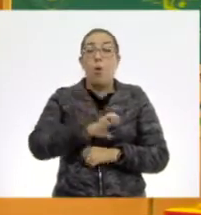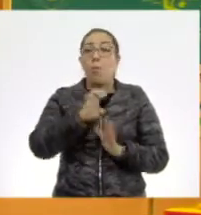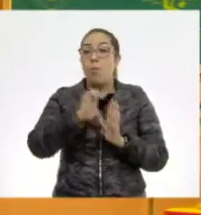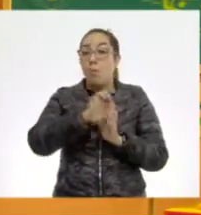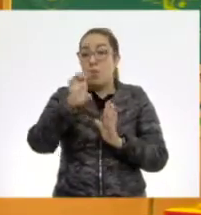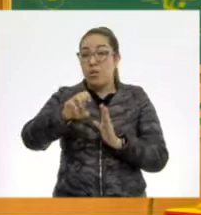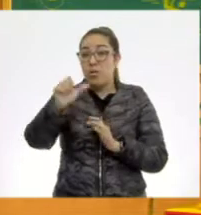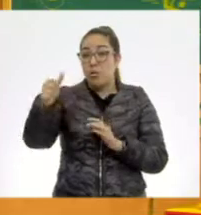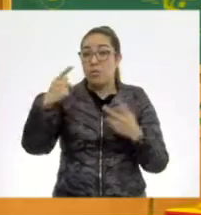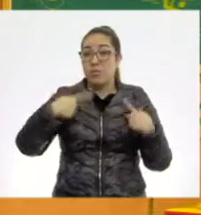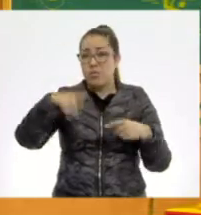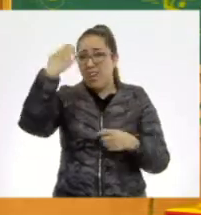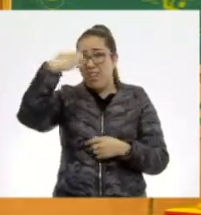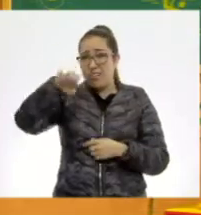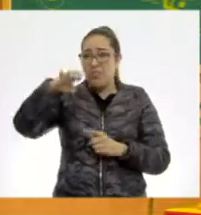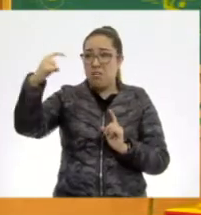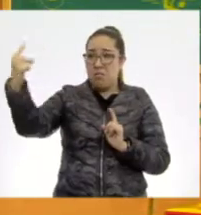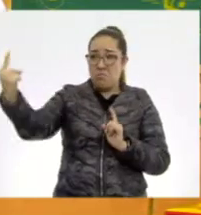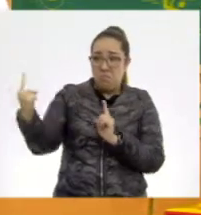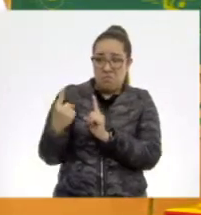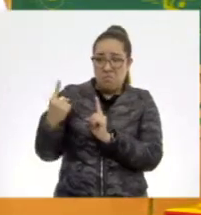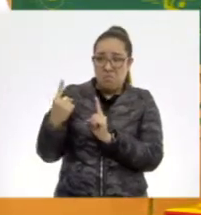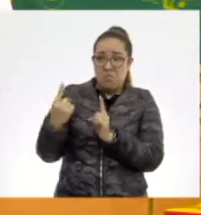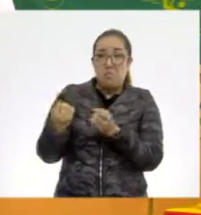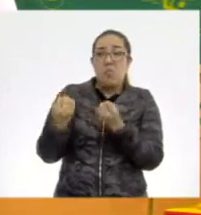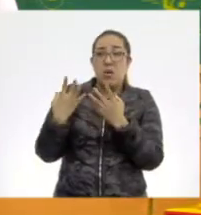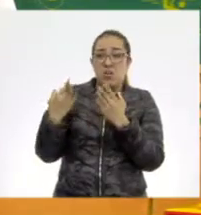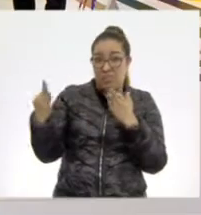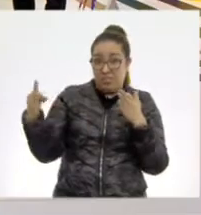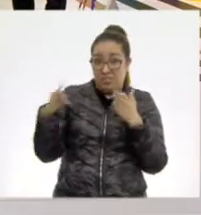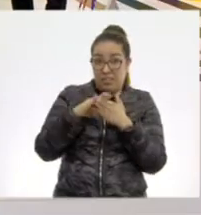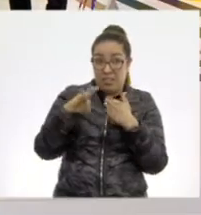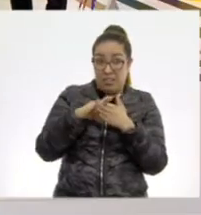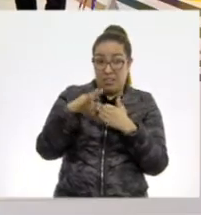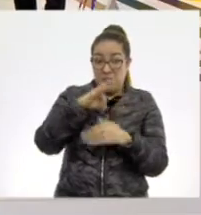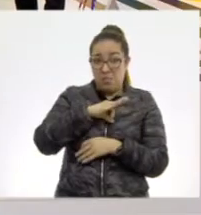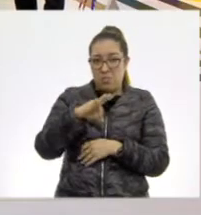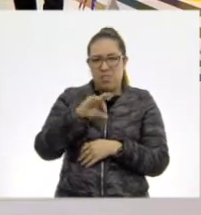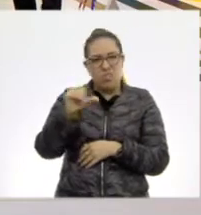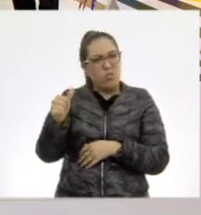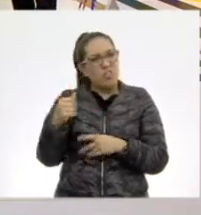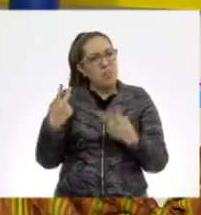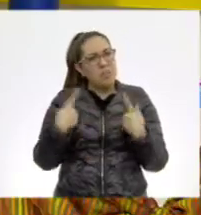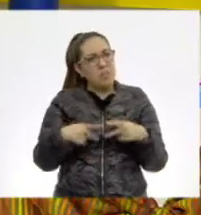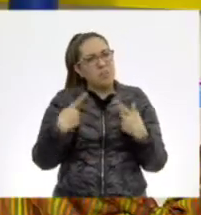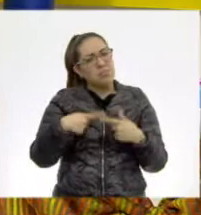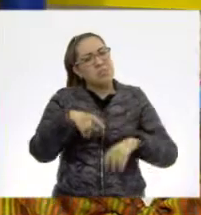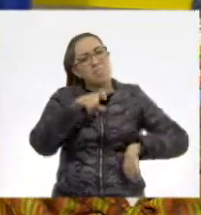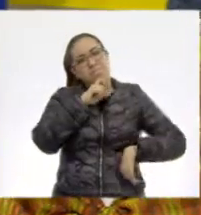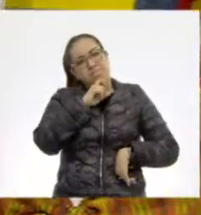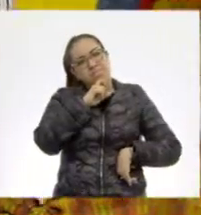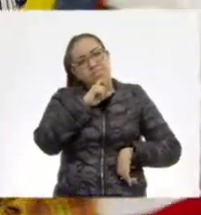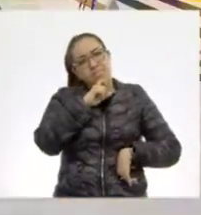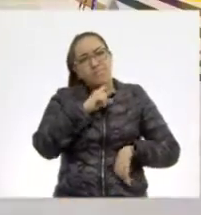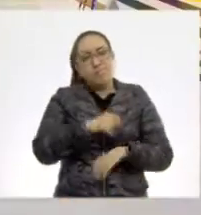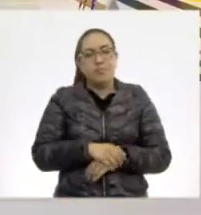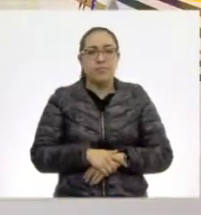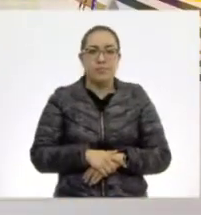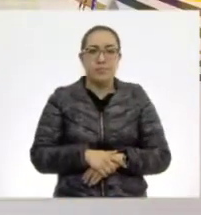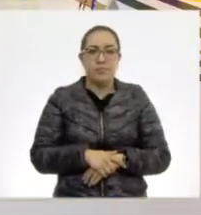que yo no conozco. ¿Un desconocido? Un desconocido podría ser. Un mensajero desconocido. Entonces, ya yo lo